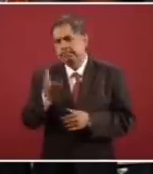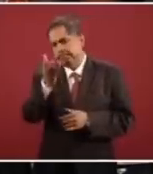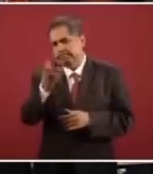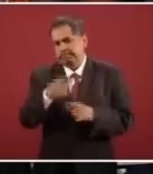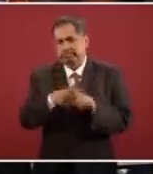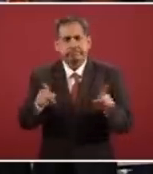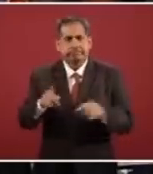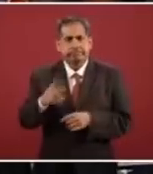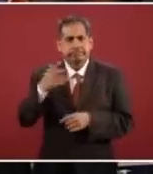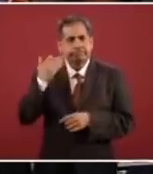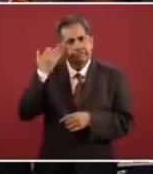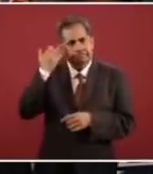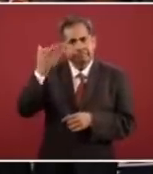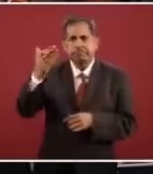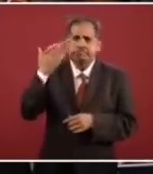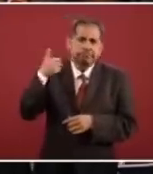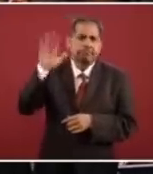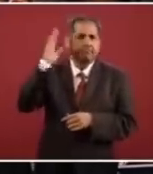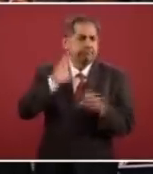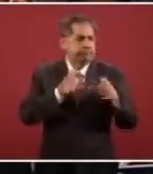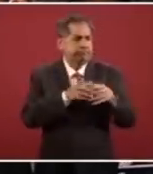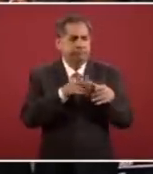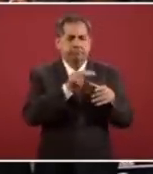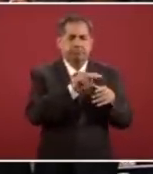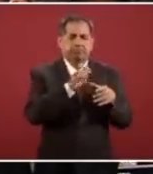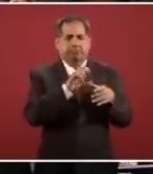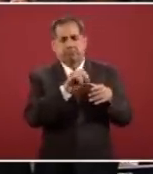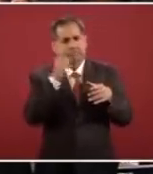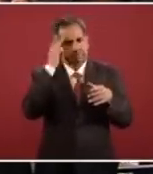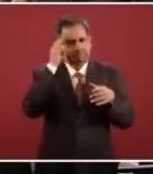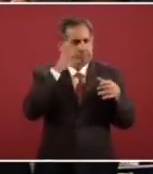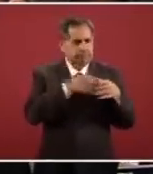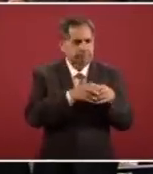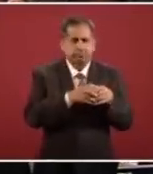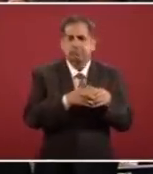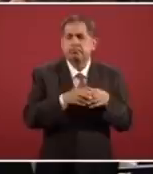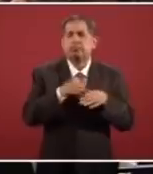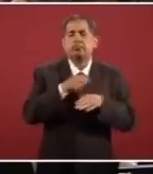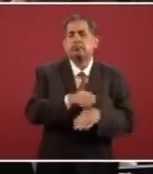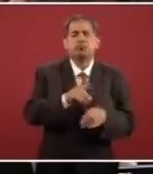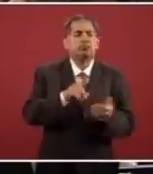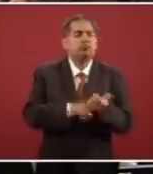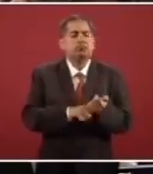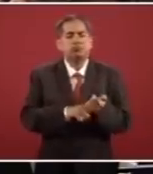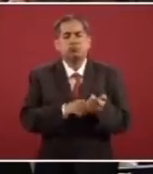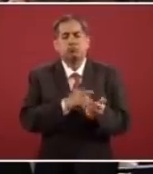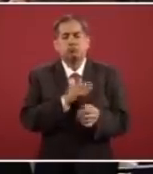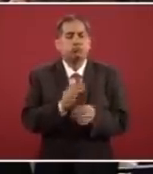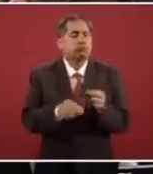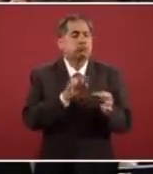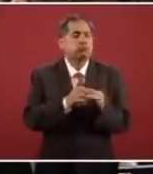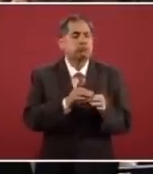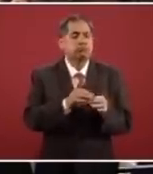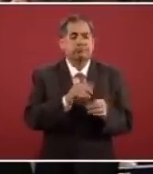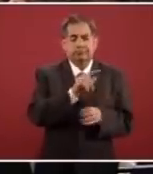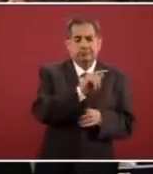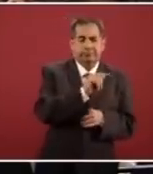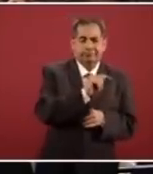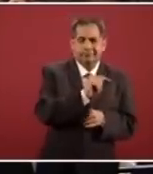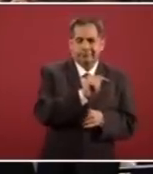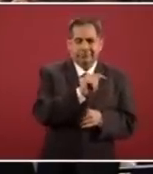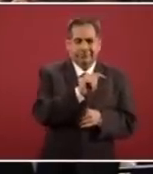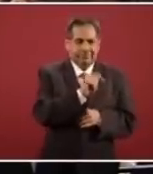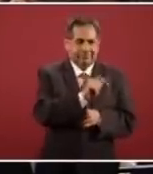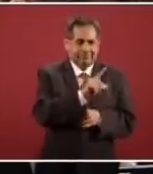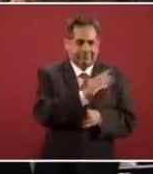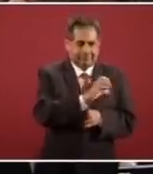del periodo neoporfirista en materia de política pública de fomento y complementaria del tratado. Pero el tema